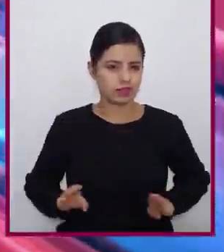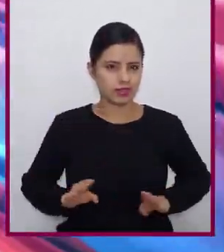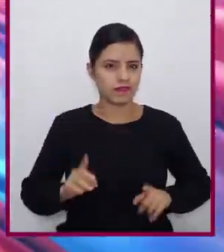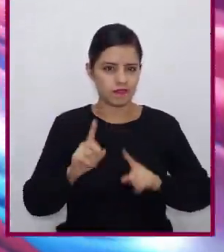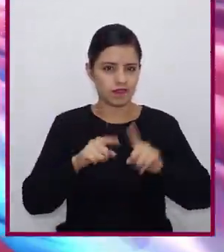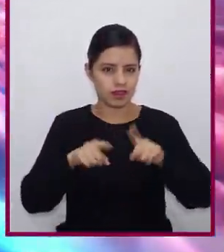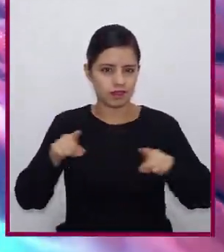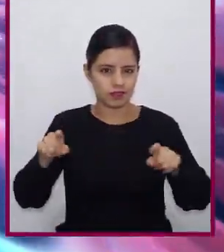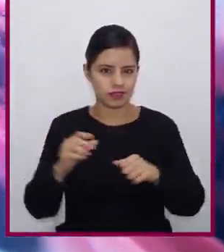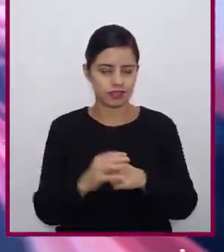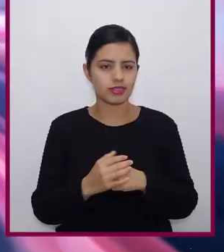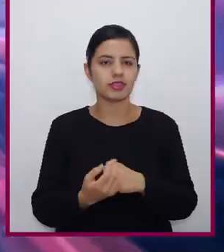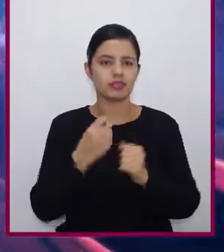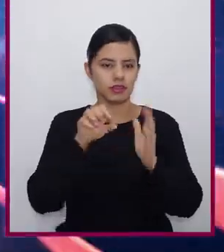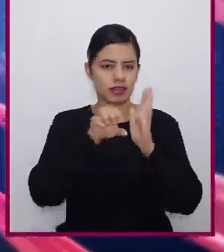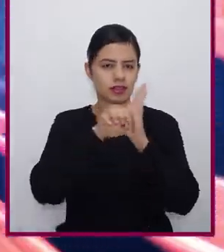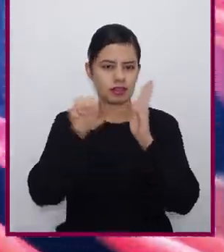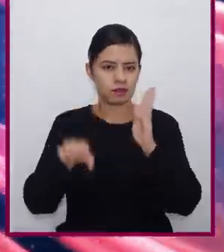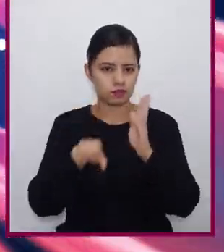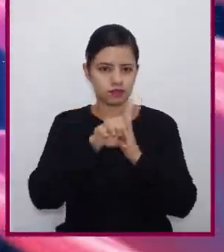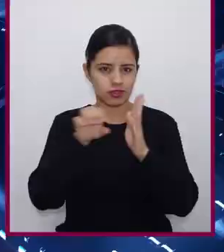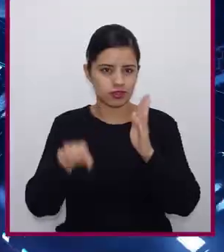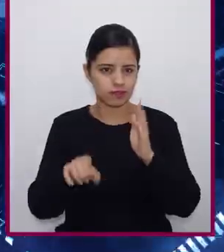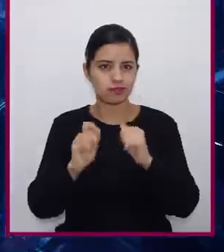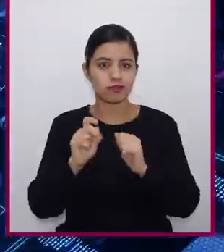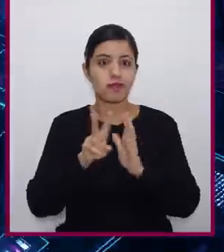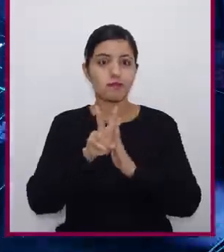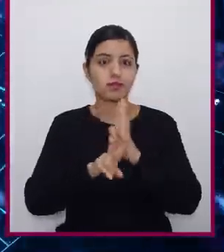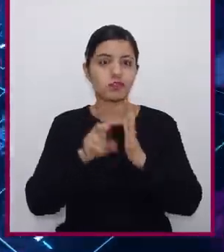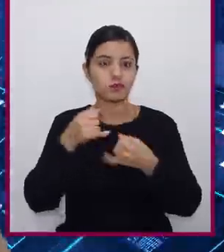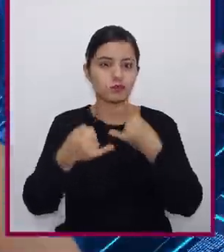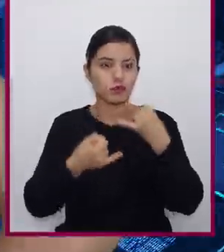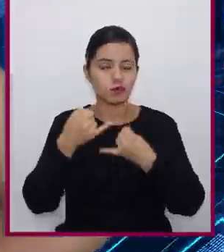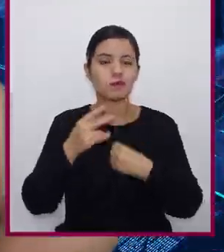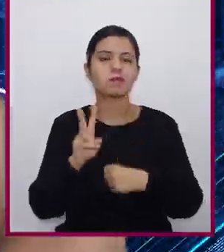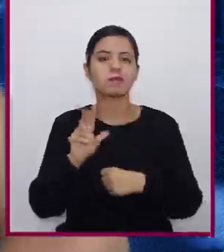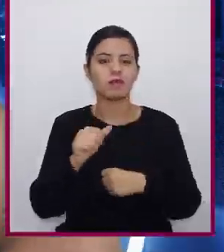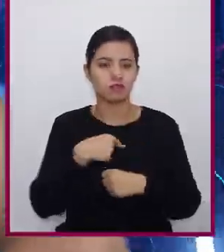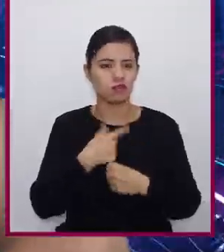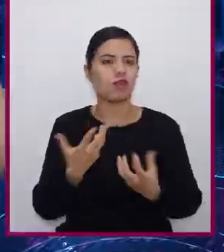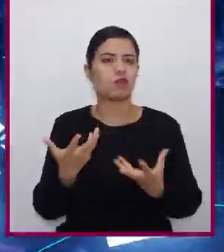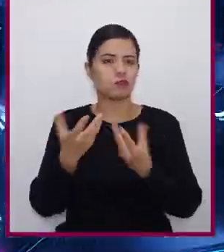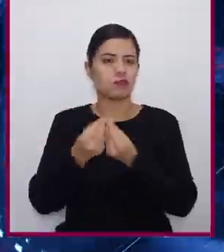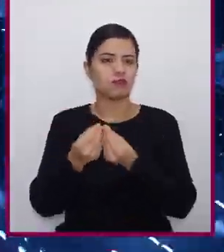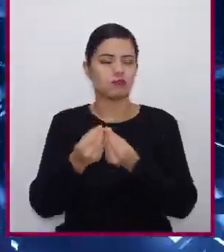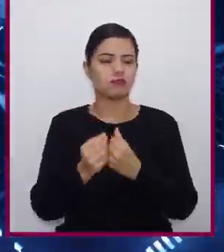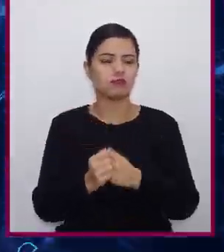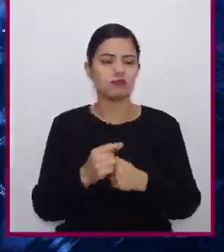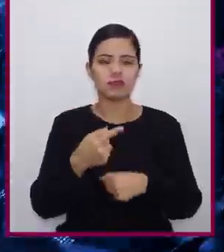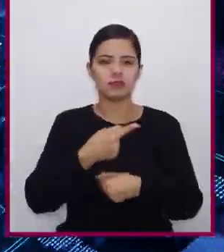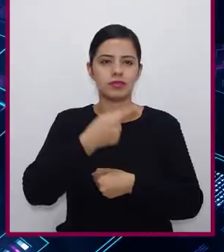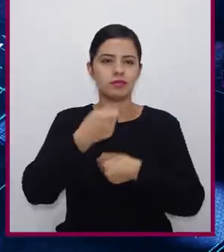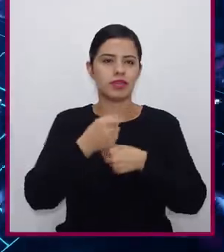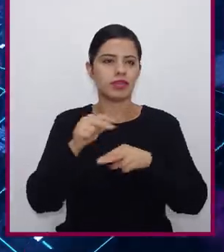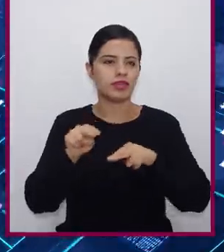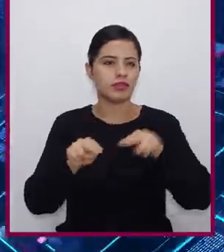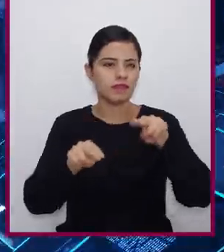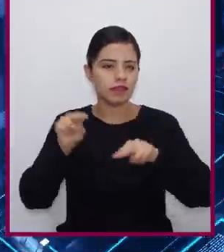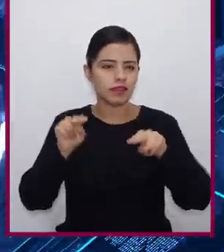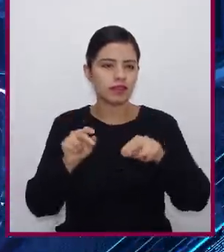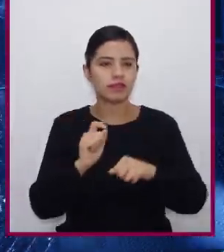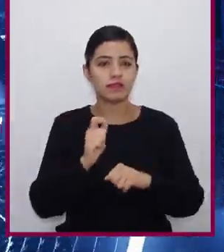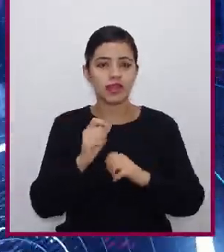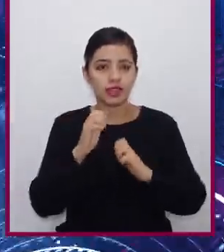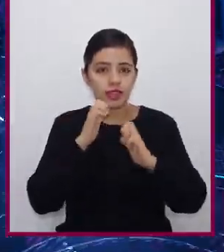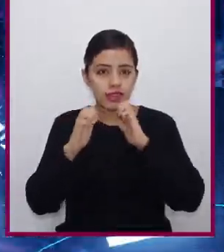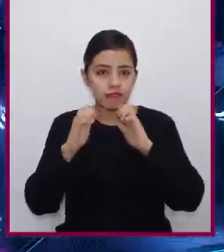nada mejor que ejemplificar esas cosas que los videojuegos. Va, pues te acompaño en la aventura. Nuestro primer nivel será acaso el de la